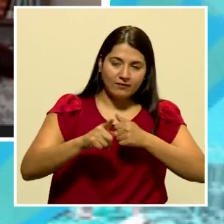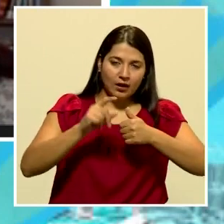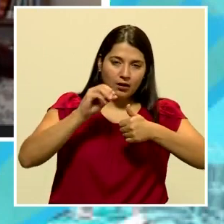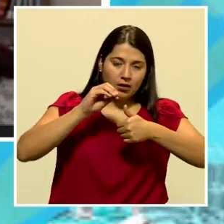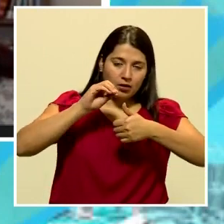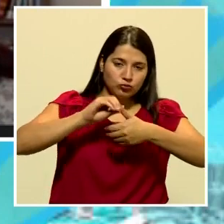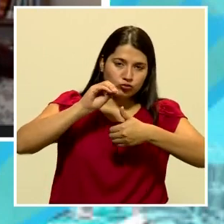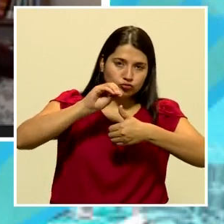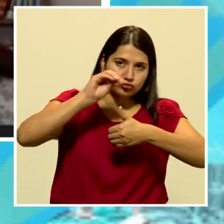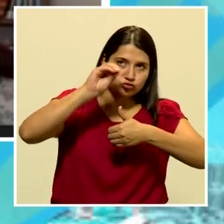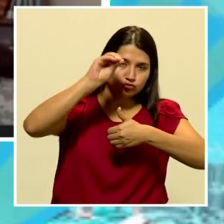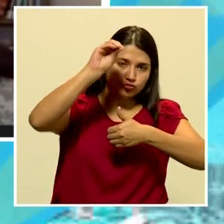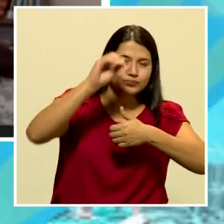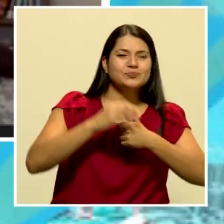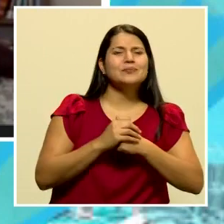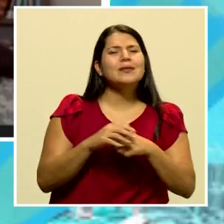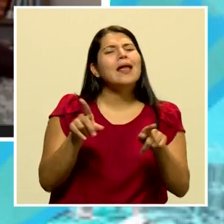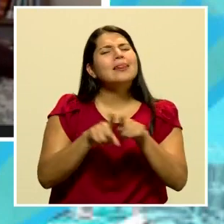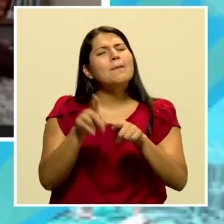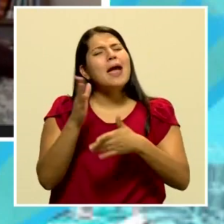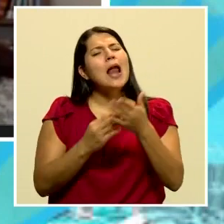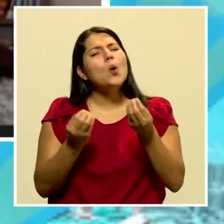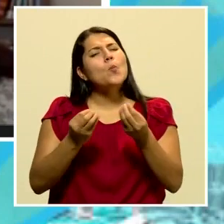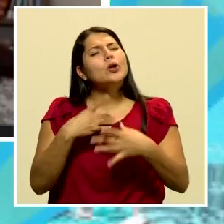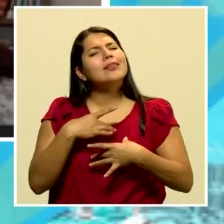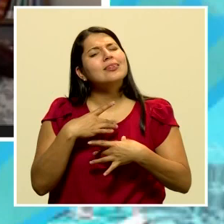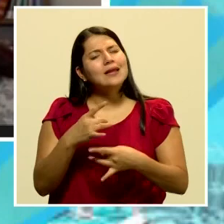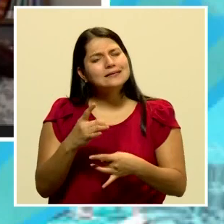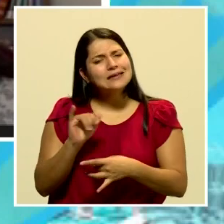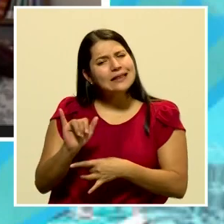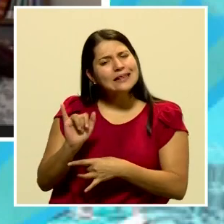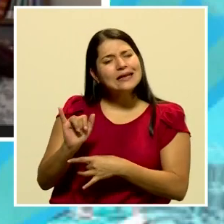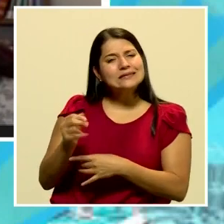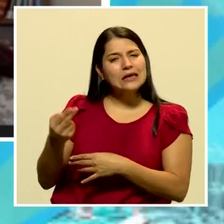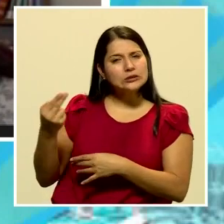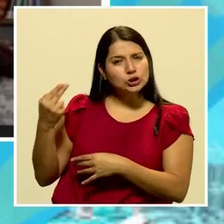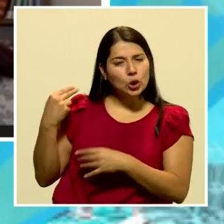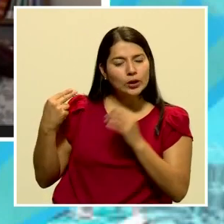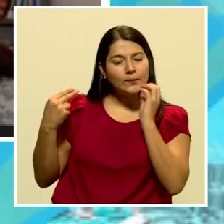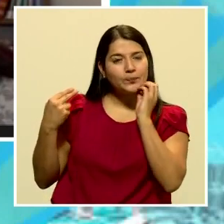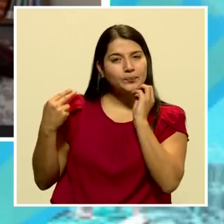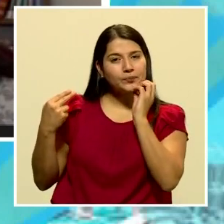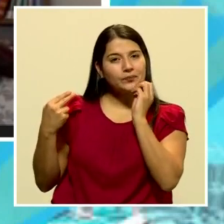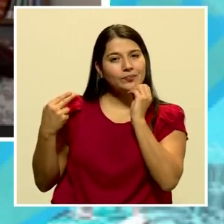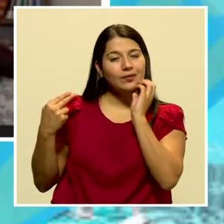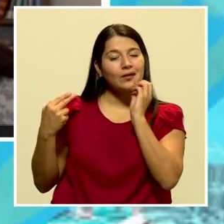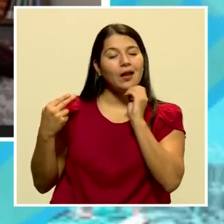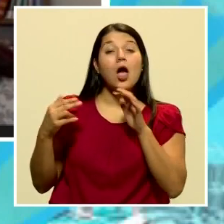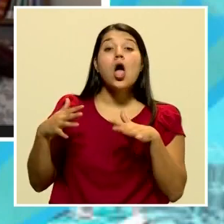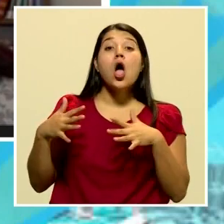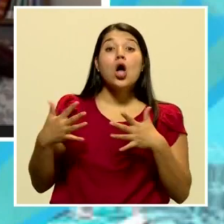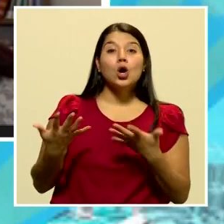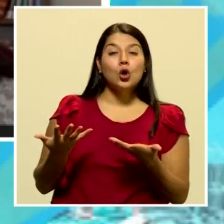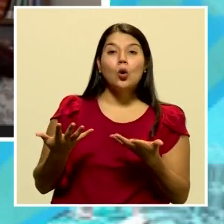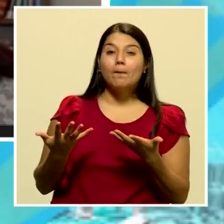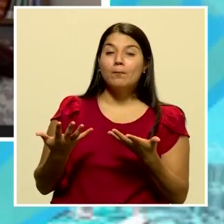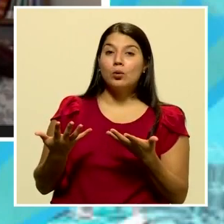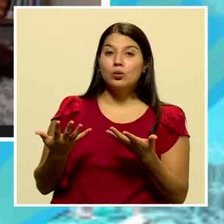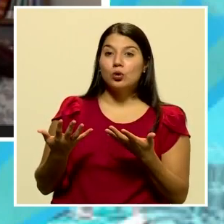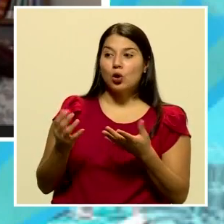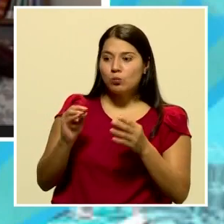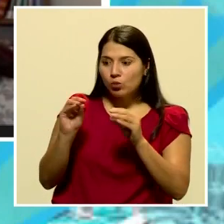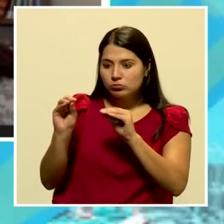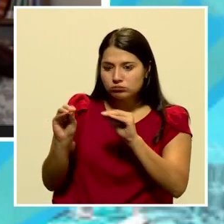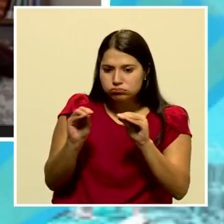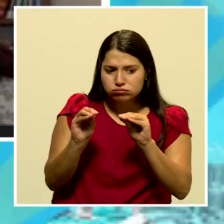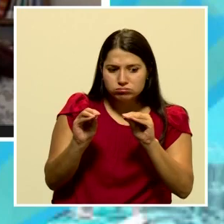algo muy interesante de esta historia y de esta investigación es cómo los movilizaban,